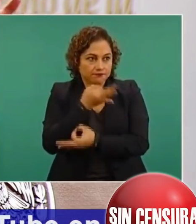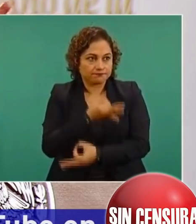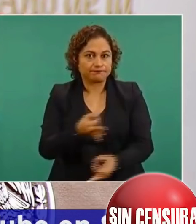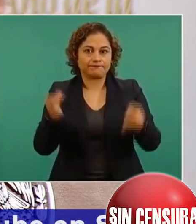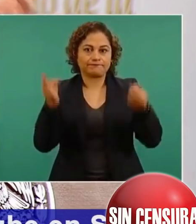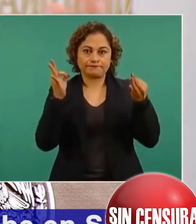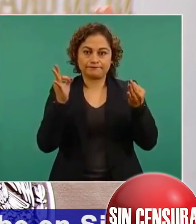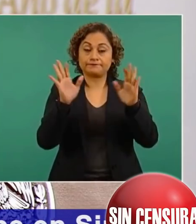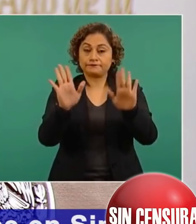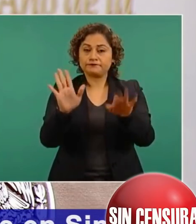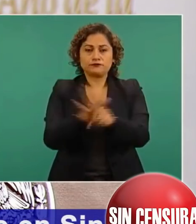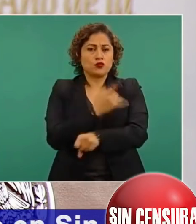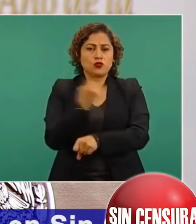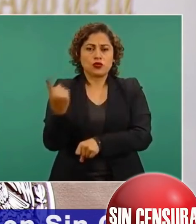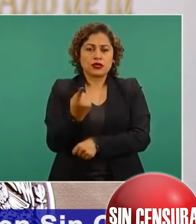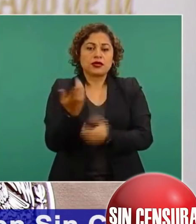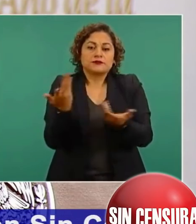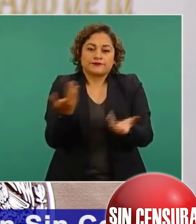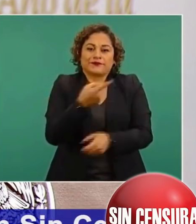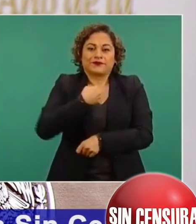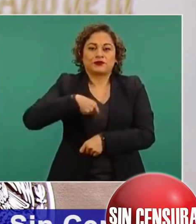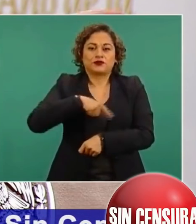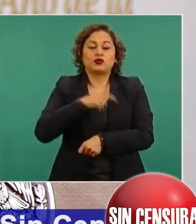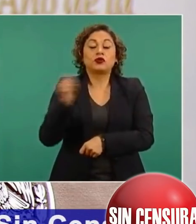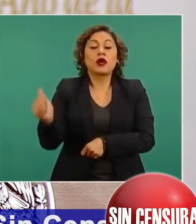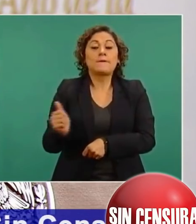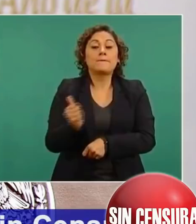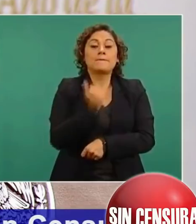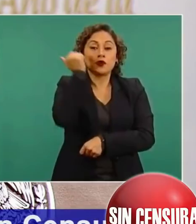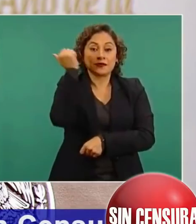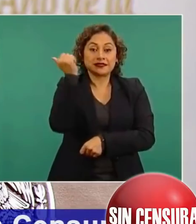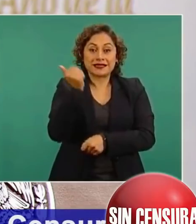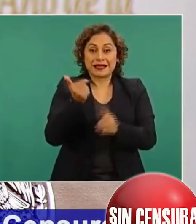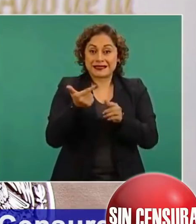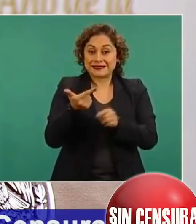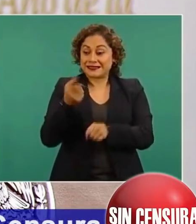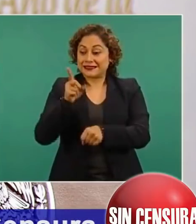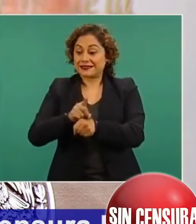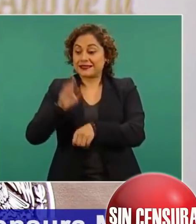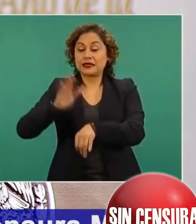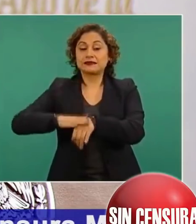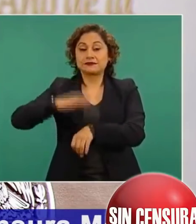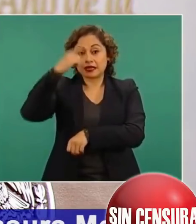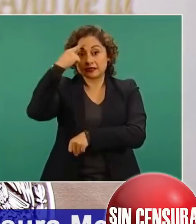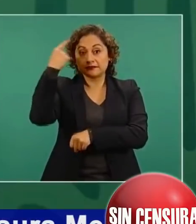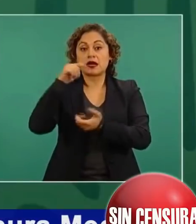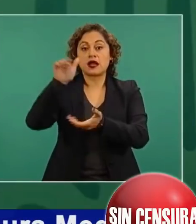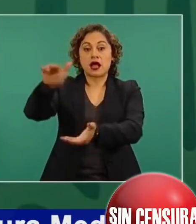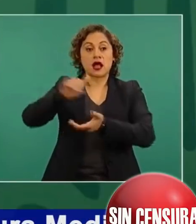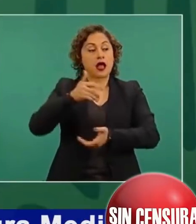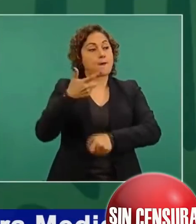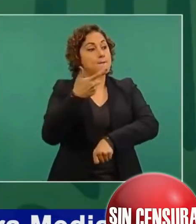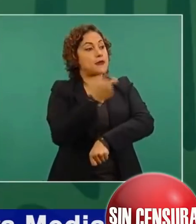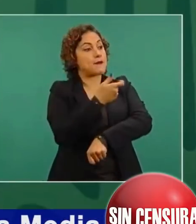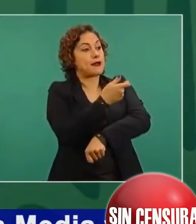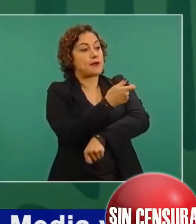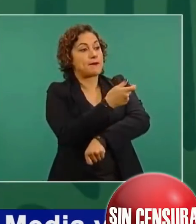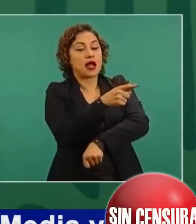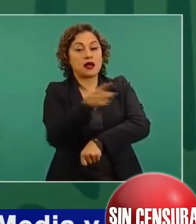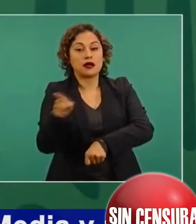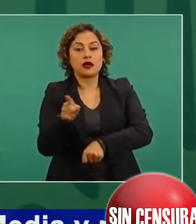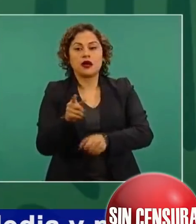es ganar 7 días en poder seguir ampliando cobertura sin tener que poner la segunda dosis.